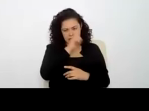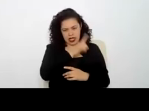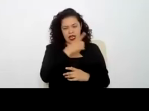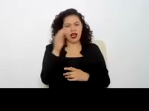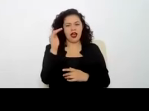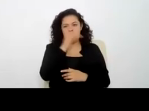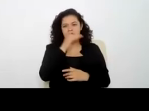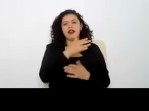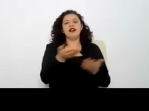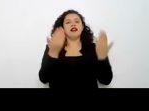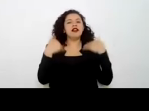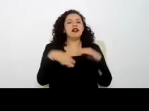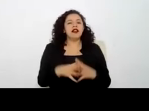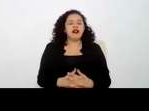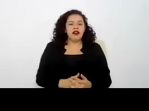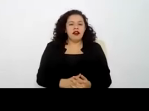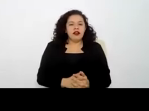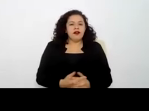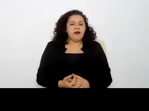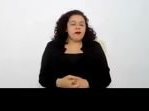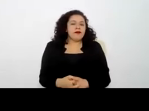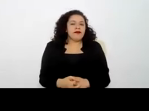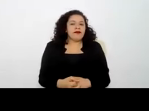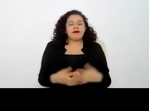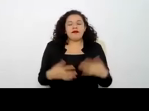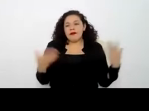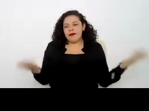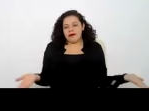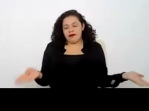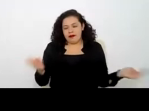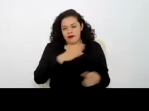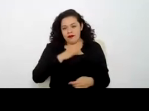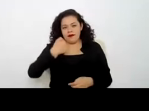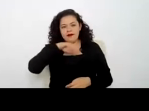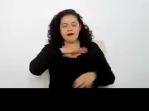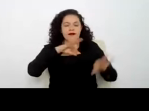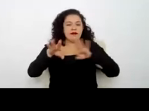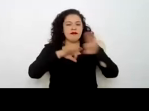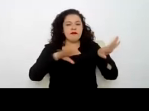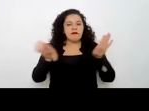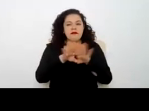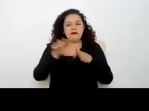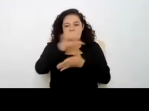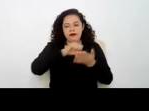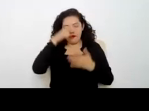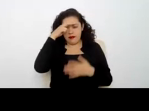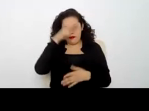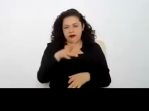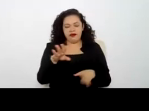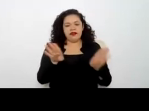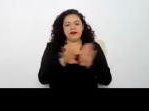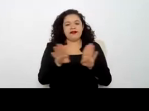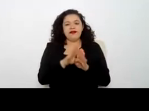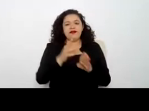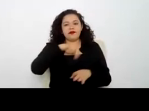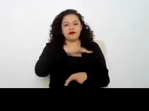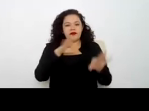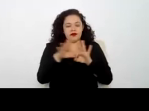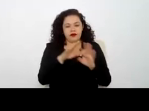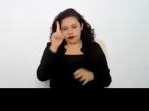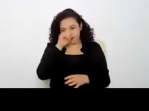favor. Y bueno, ¿cómo trabajamos en Centro Mexicano Pro Bono? Como les decía, nosotros damos asesoría